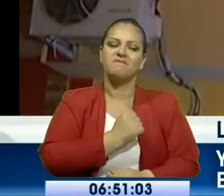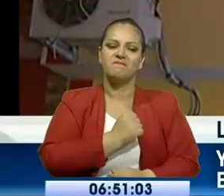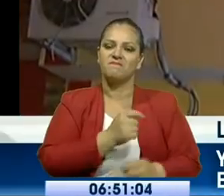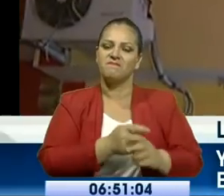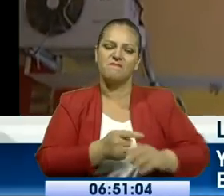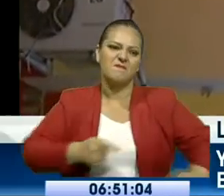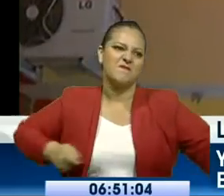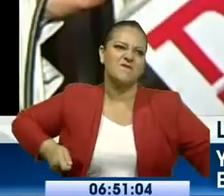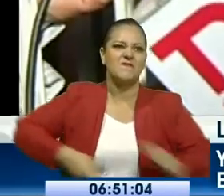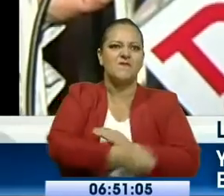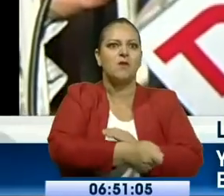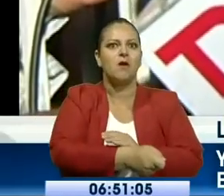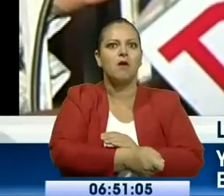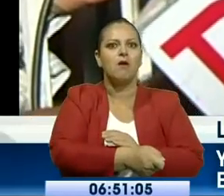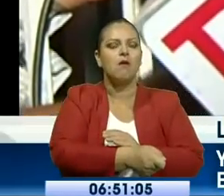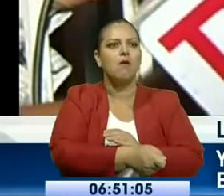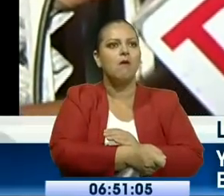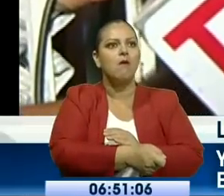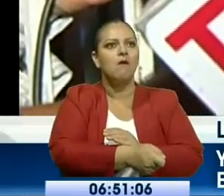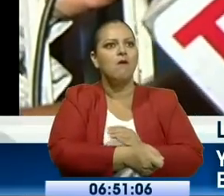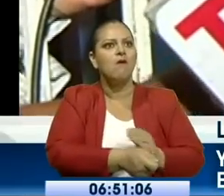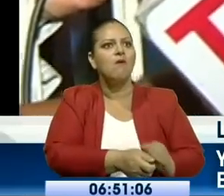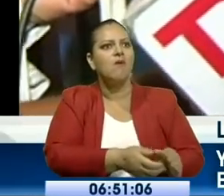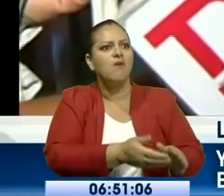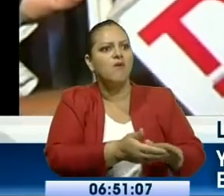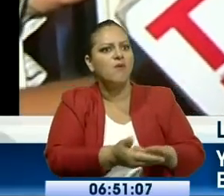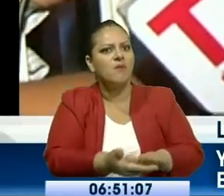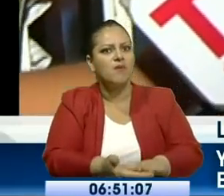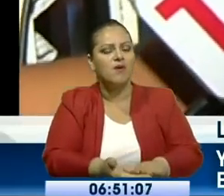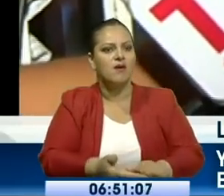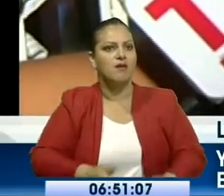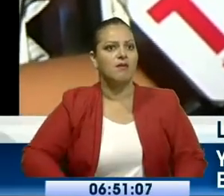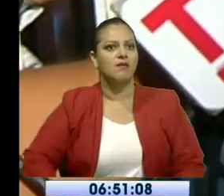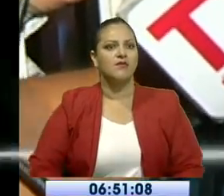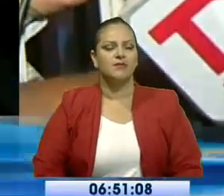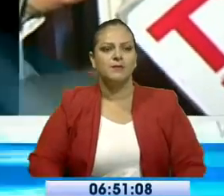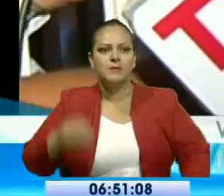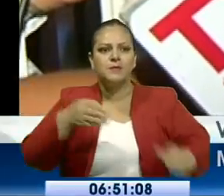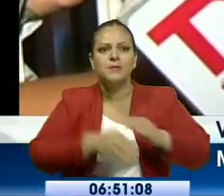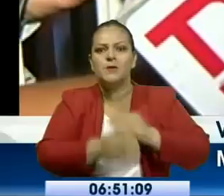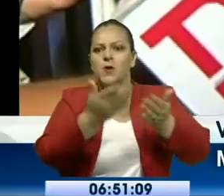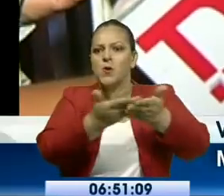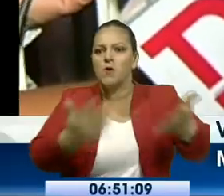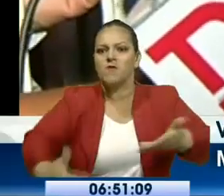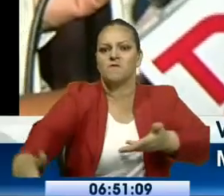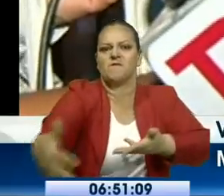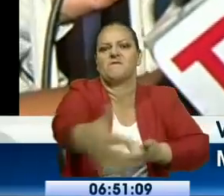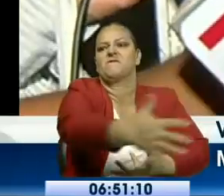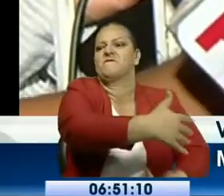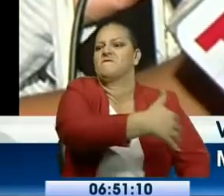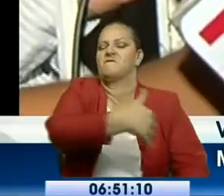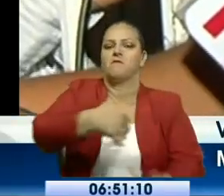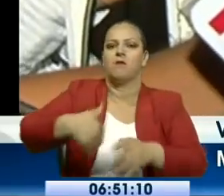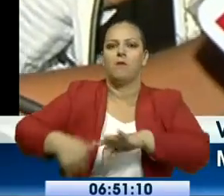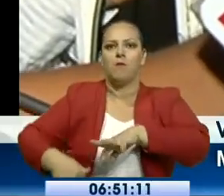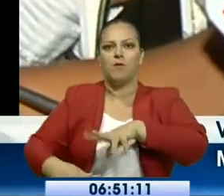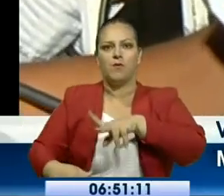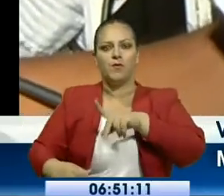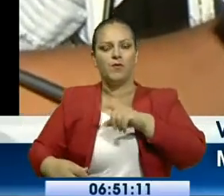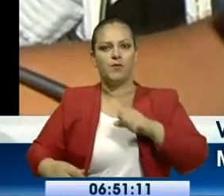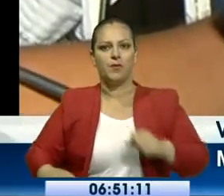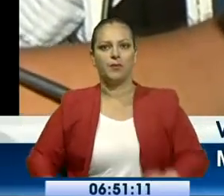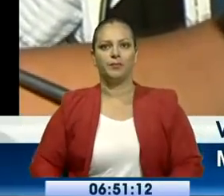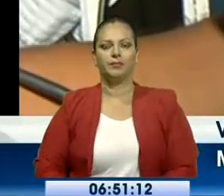varios enseres. Supuestamente han subido unos sujetos, supuestamente amigos de gente universitaria, conocidos, que mi hija se dio cuenta